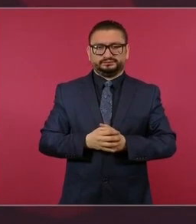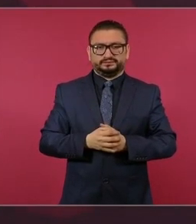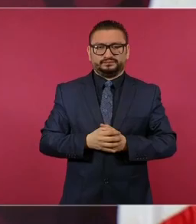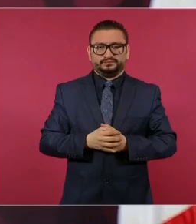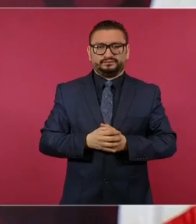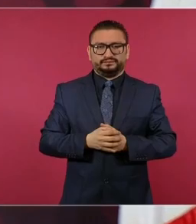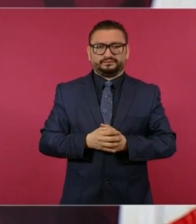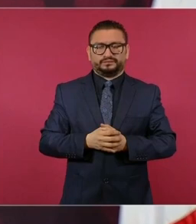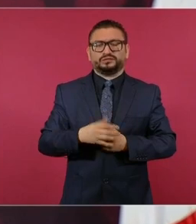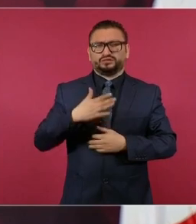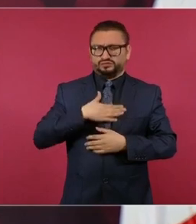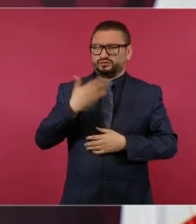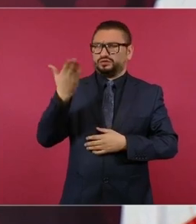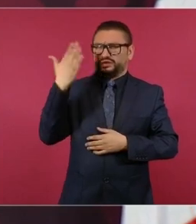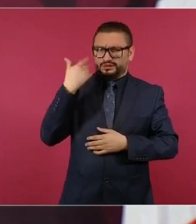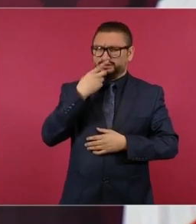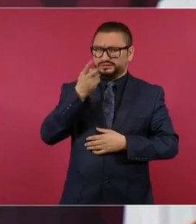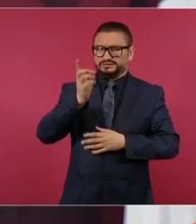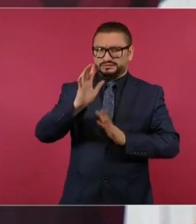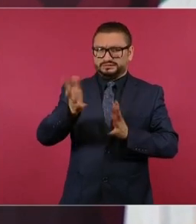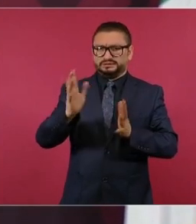Y ya lo he dicho,